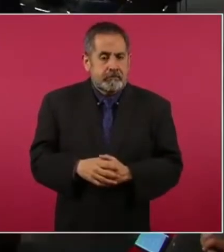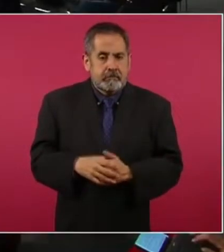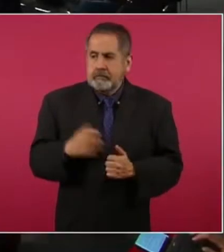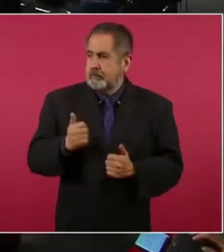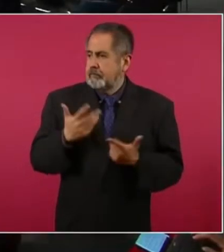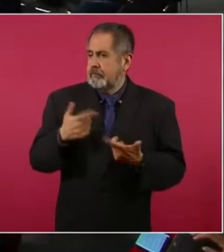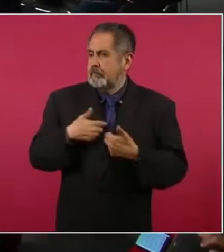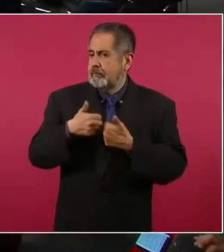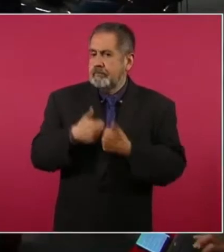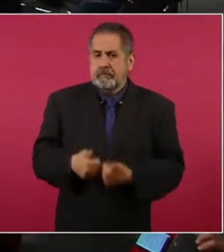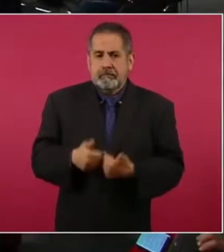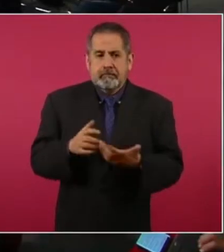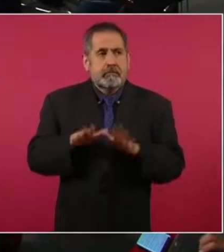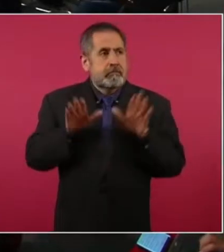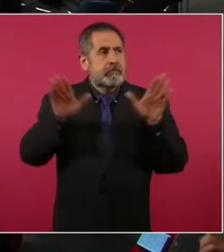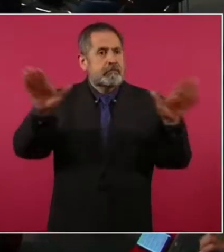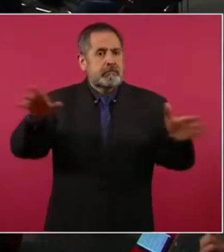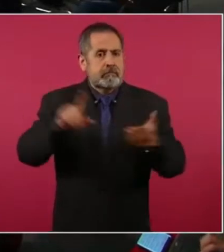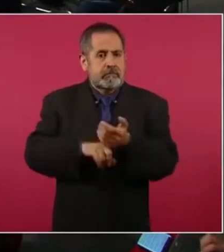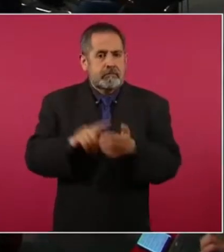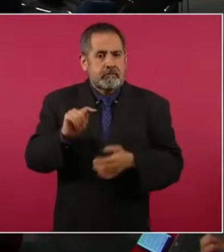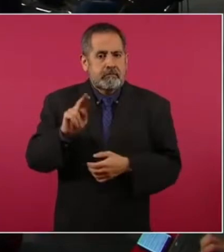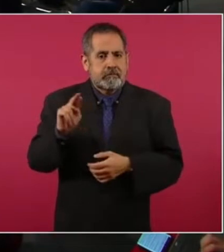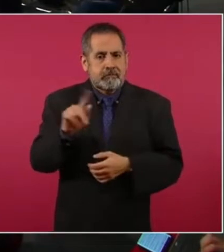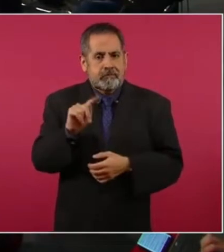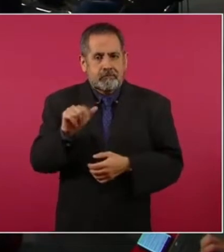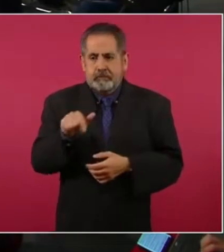Aquí, en el aeropuerto.